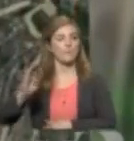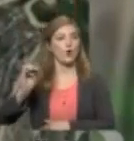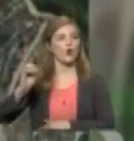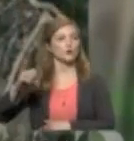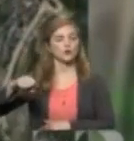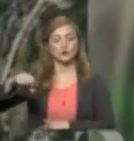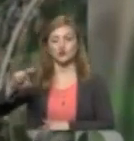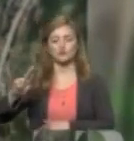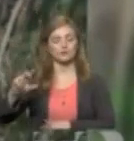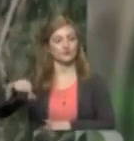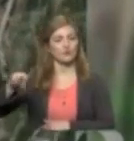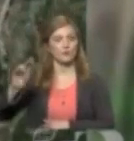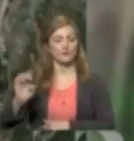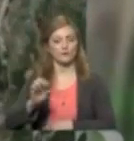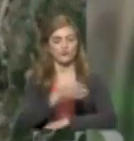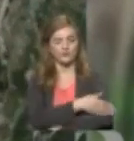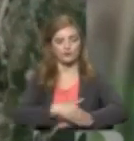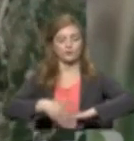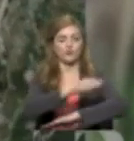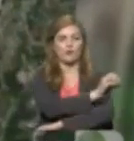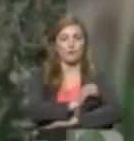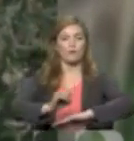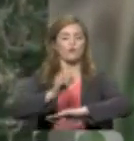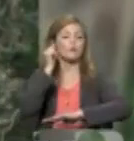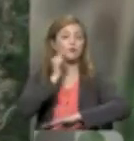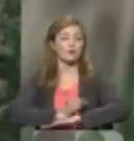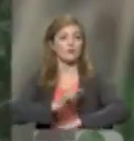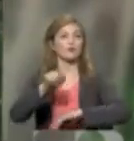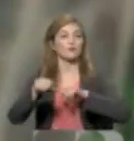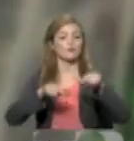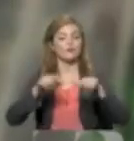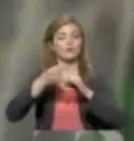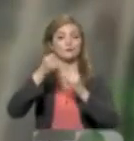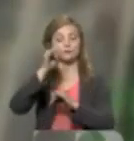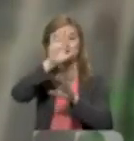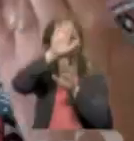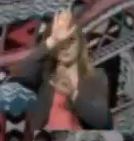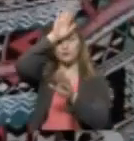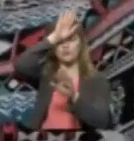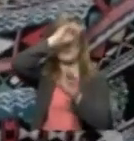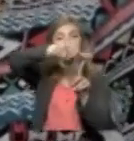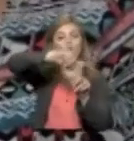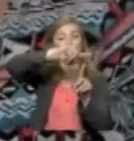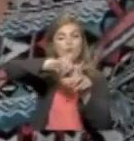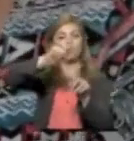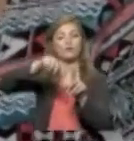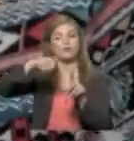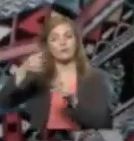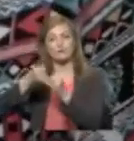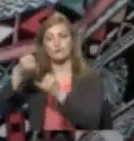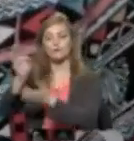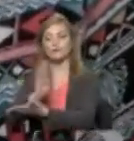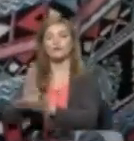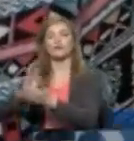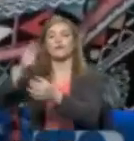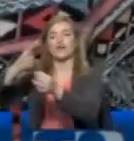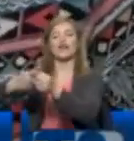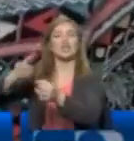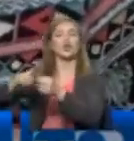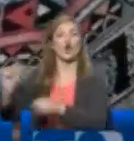Sucre, otro se reportó a la altura de la Carolina y el último en el Quito Tenis. Por las fallas, por la actividad de las